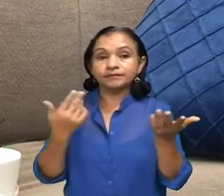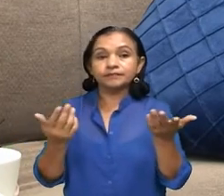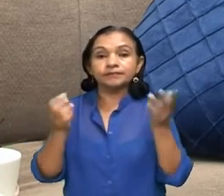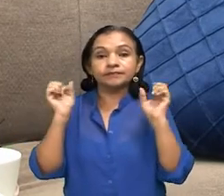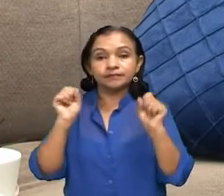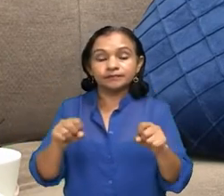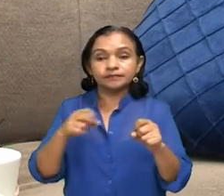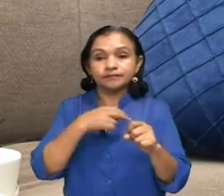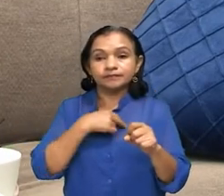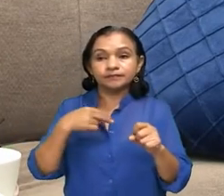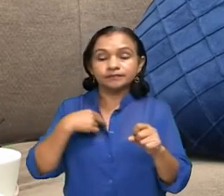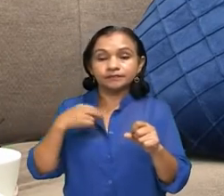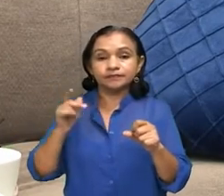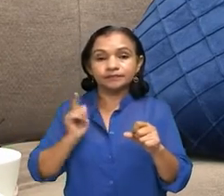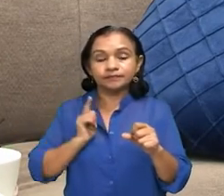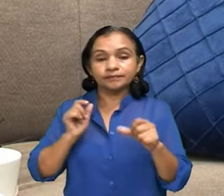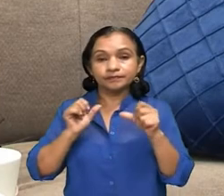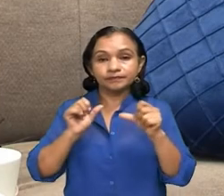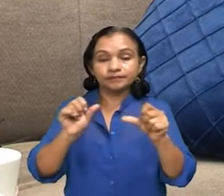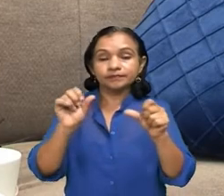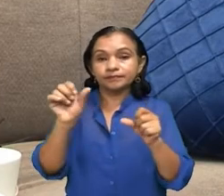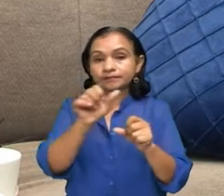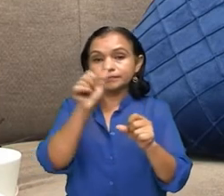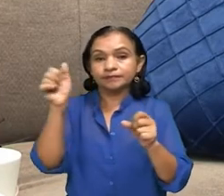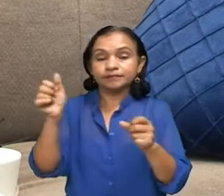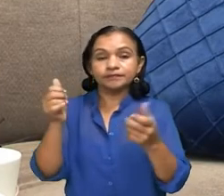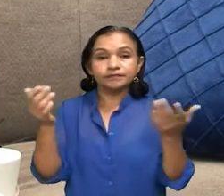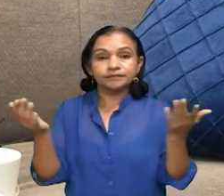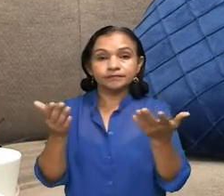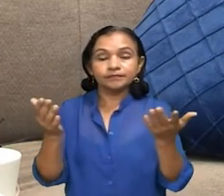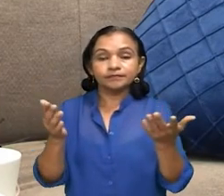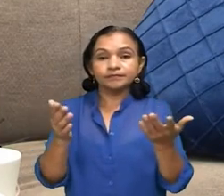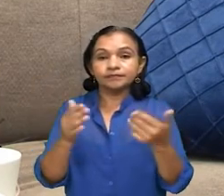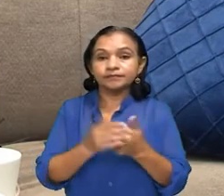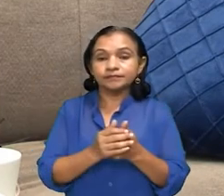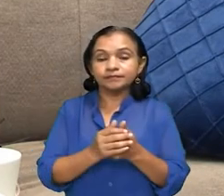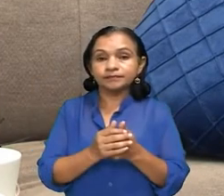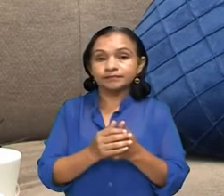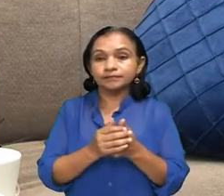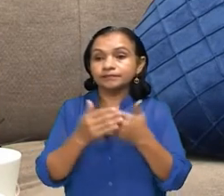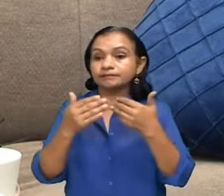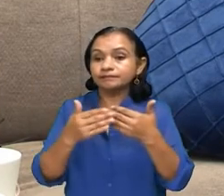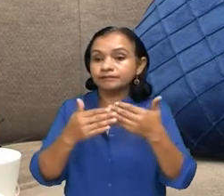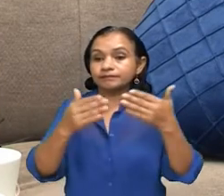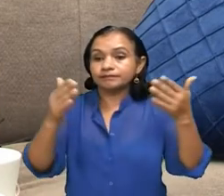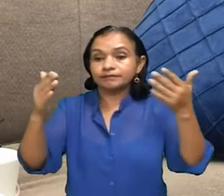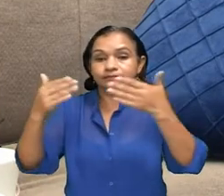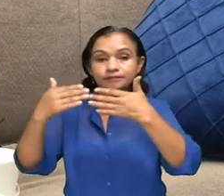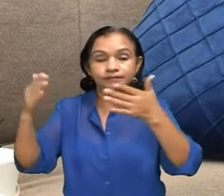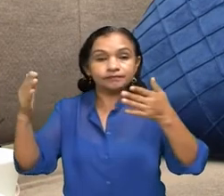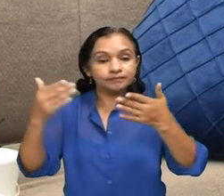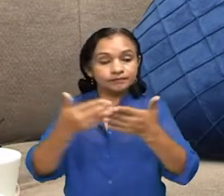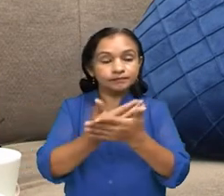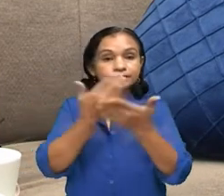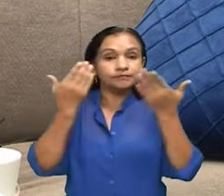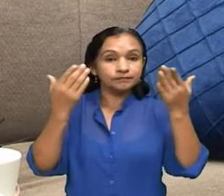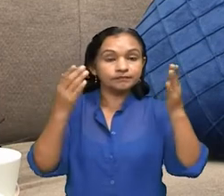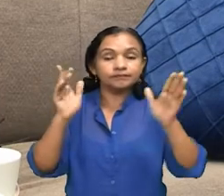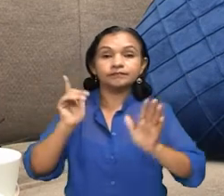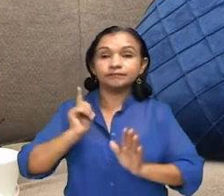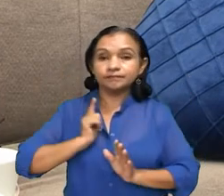que se puedan mantener? Y lo otro es abriéndose a esas oportunidades que